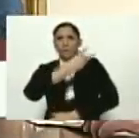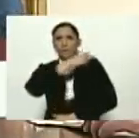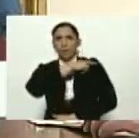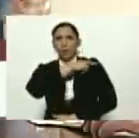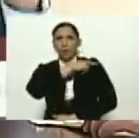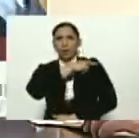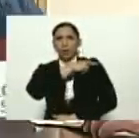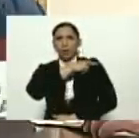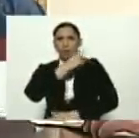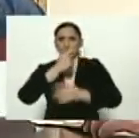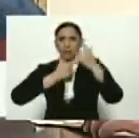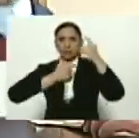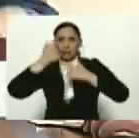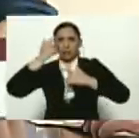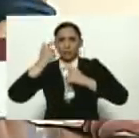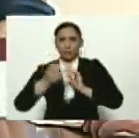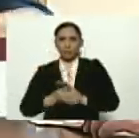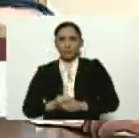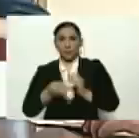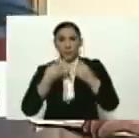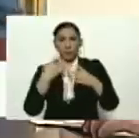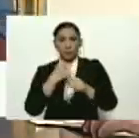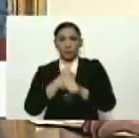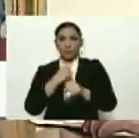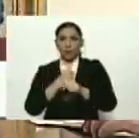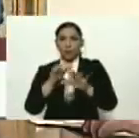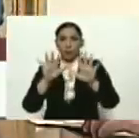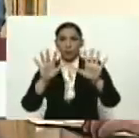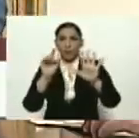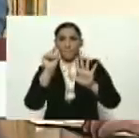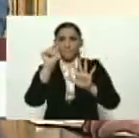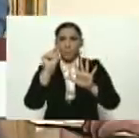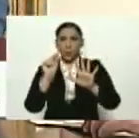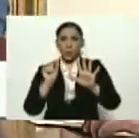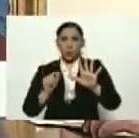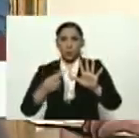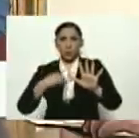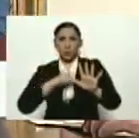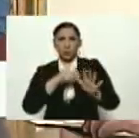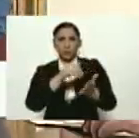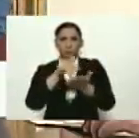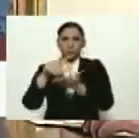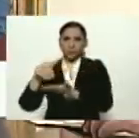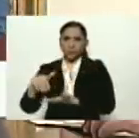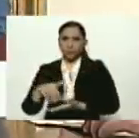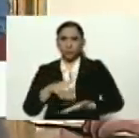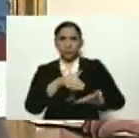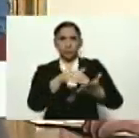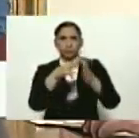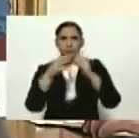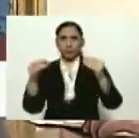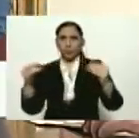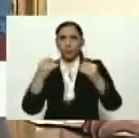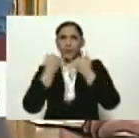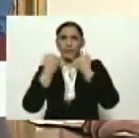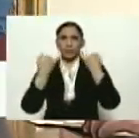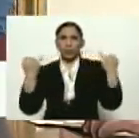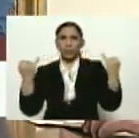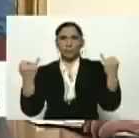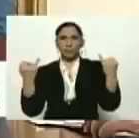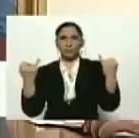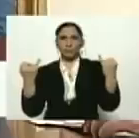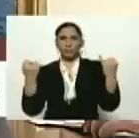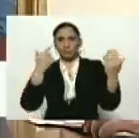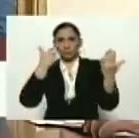Hugo Chávez. Bueno, agenda de 10 puntos, estamos distribuyendo en todos los idiomas